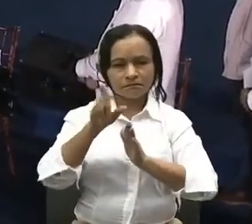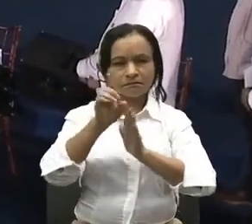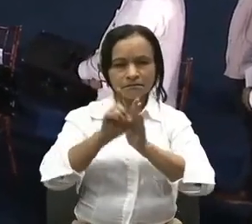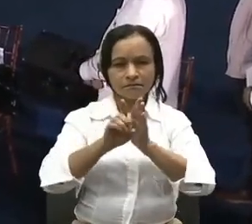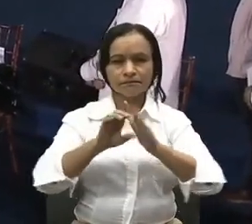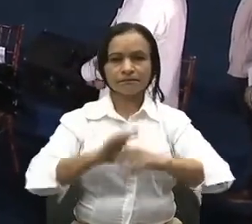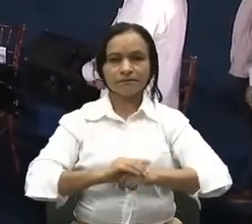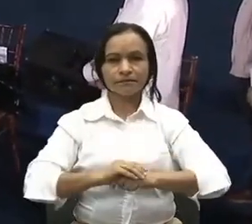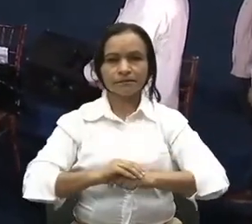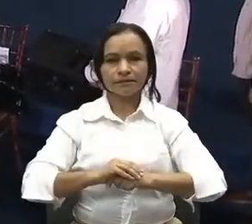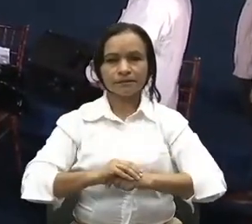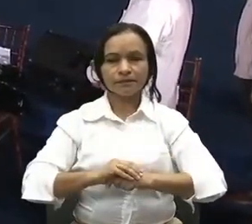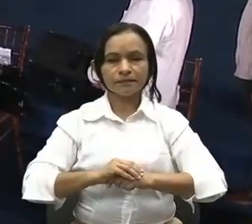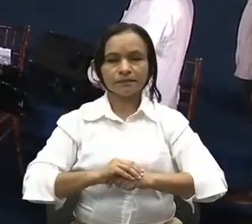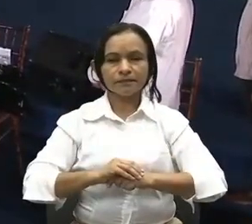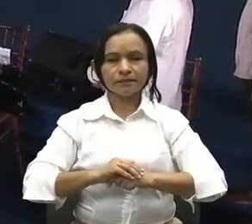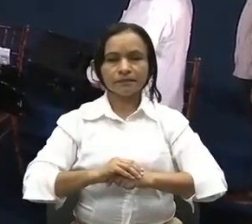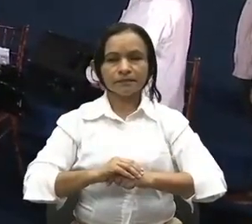que